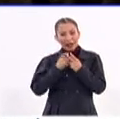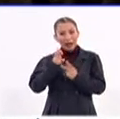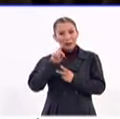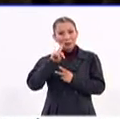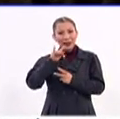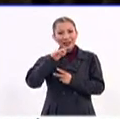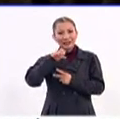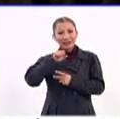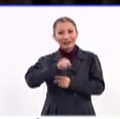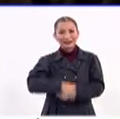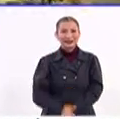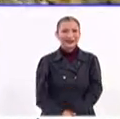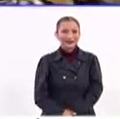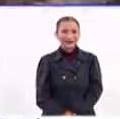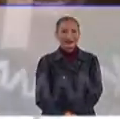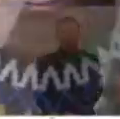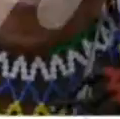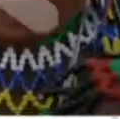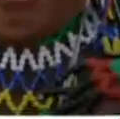las especies.